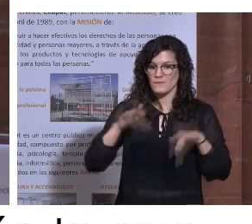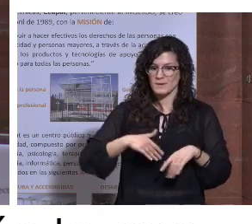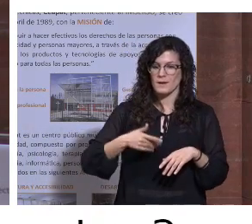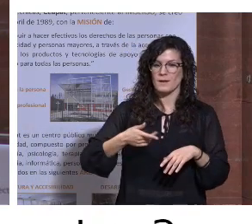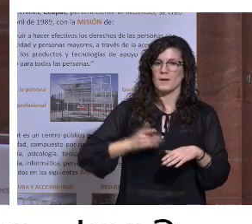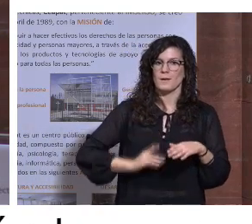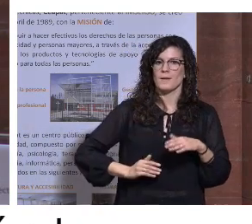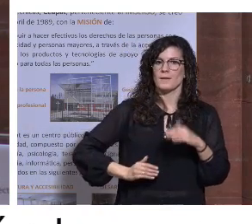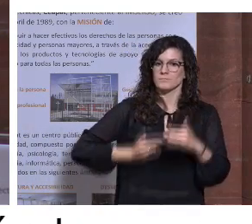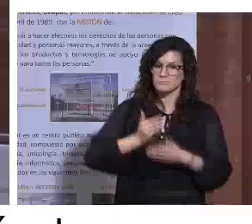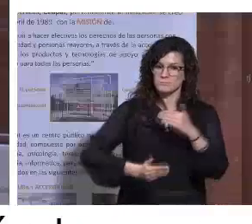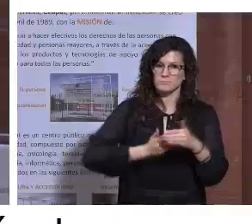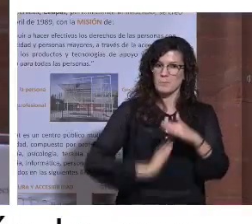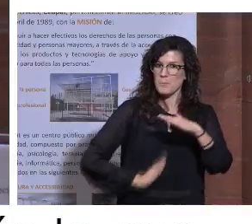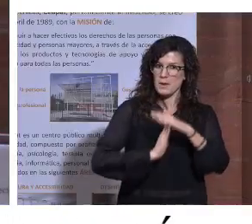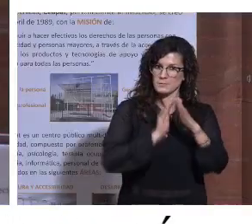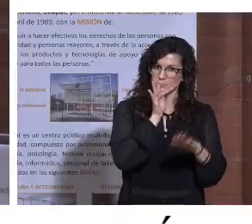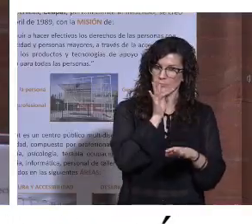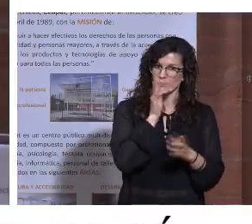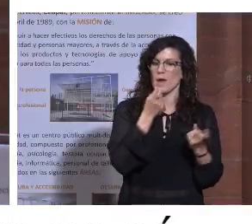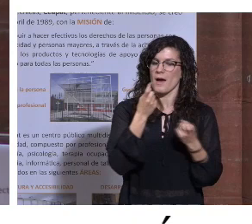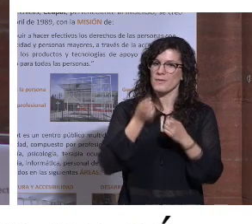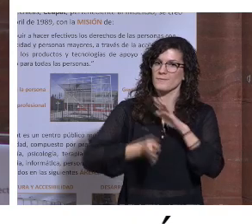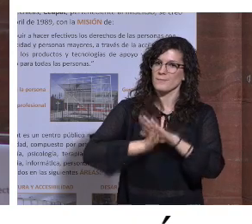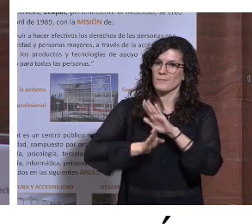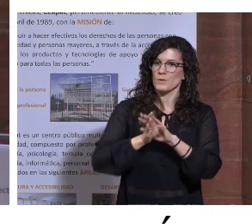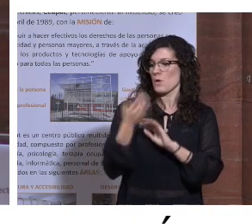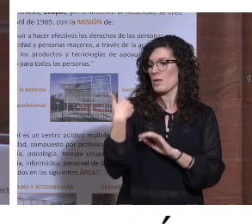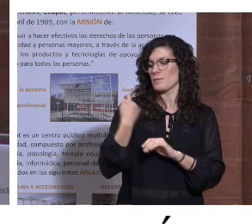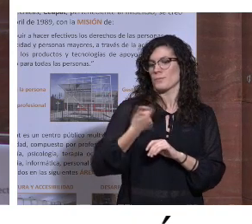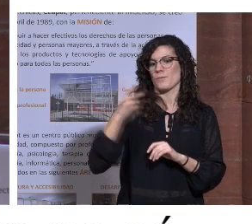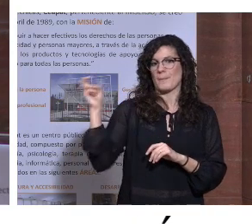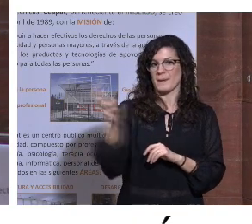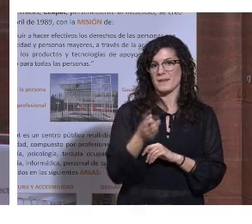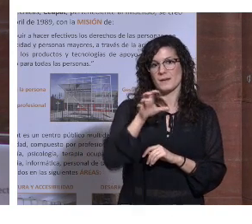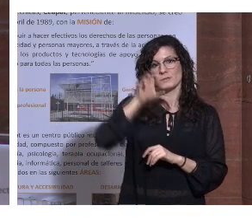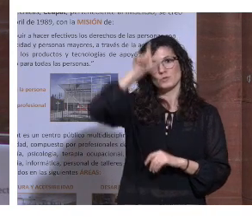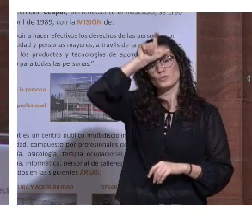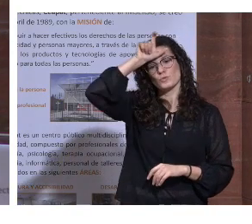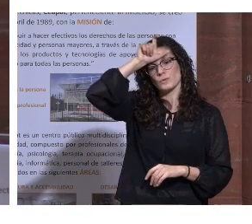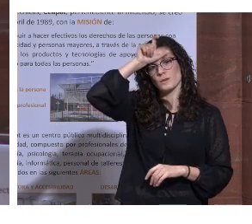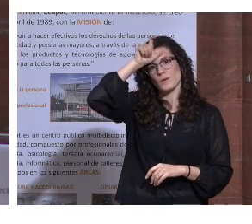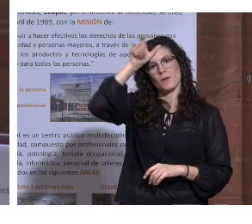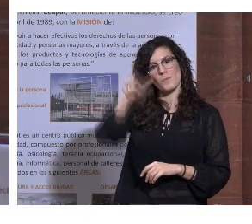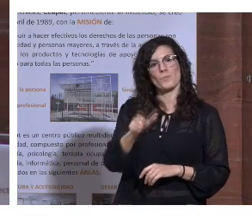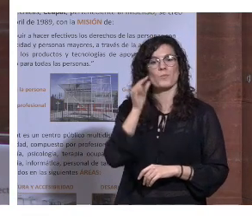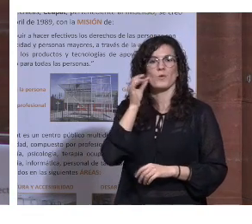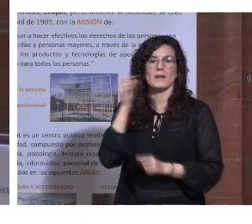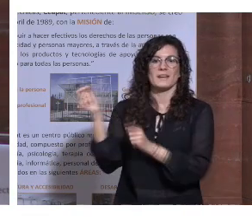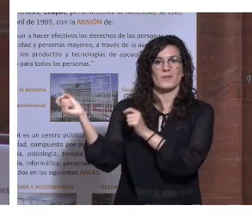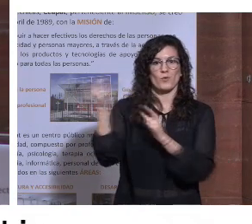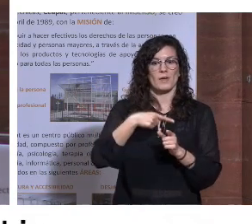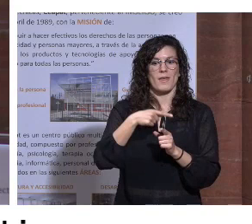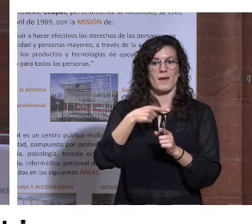hay que seguir, porque el otro día ingresaba, venía de Turquía, una refugiada siria